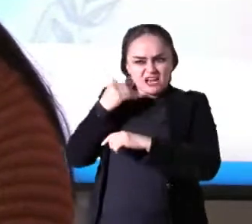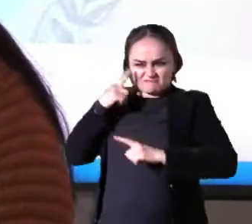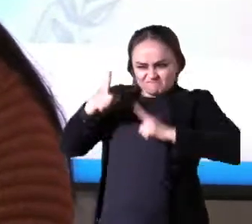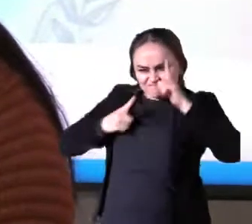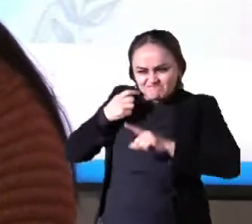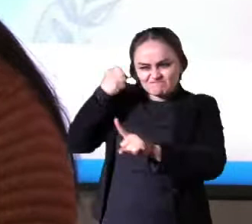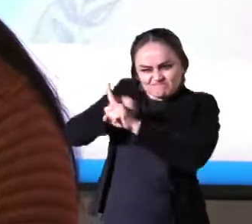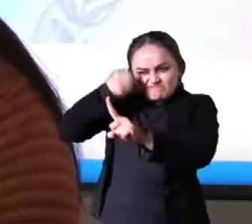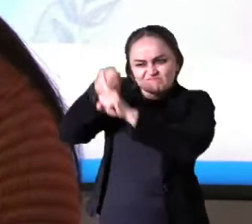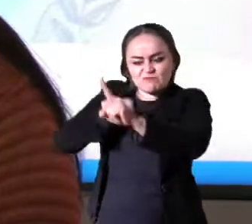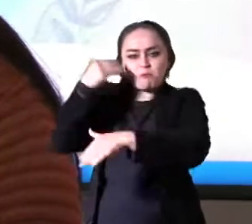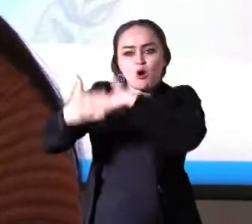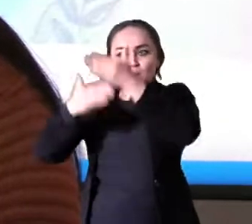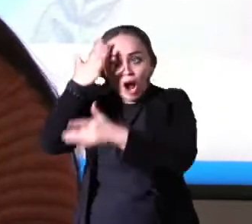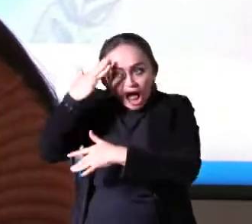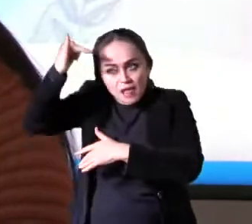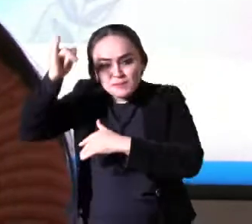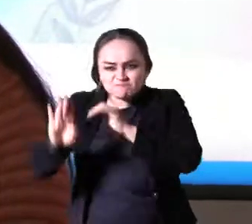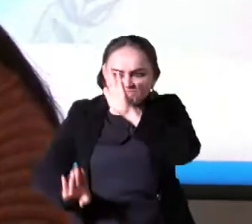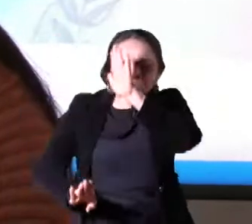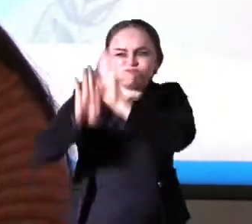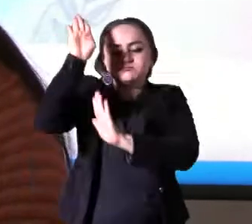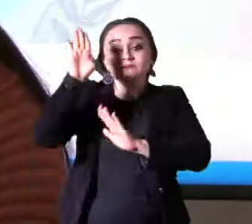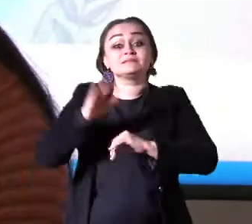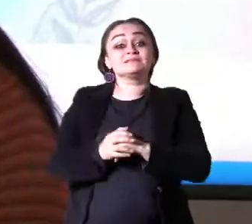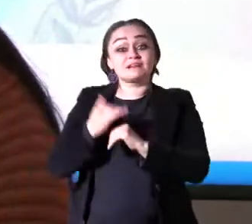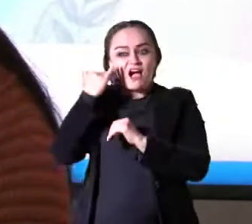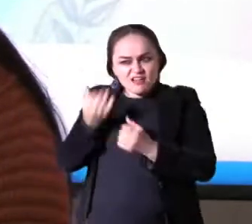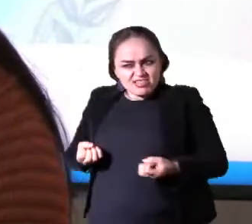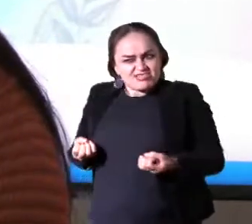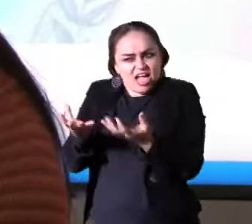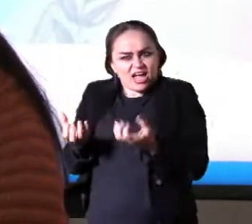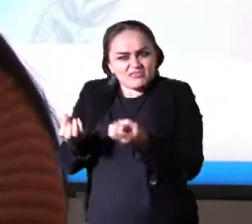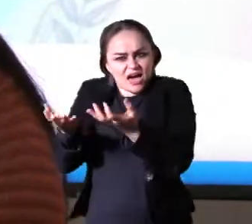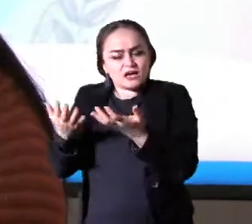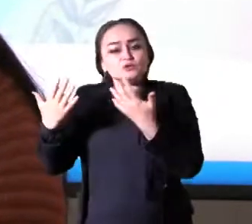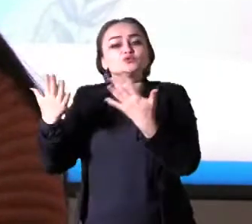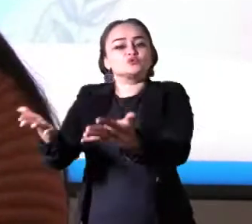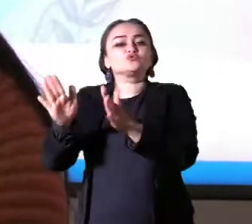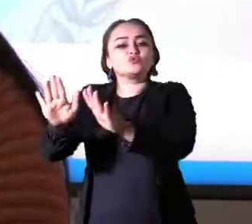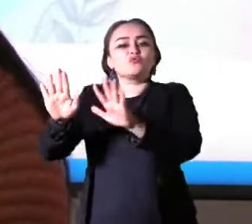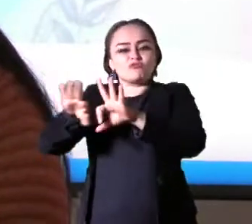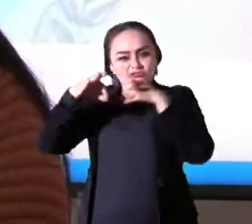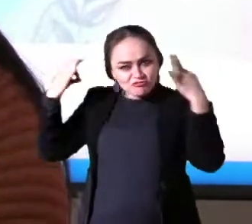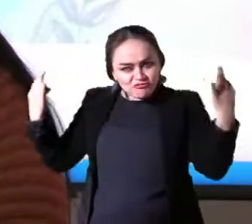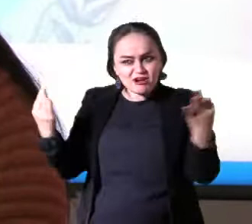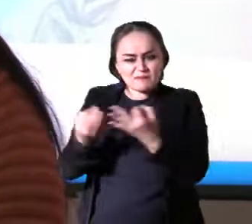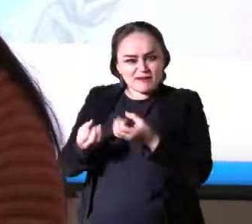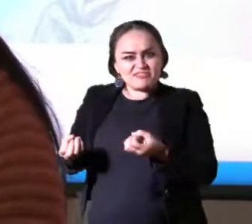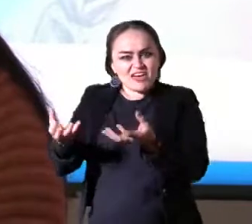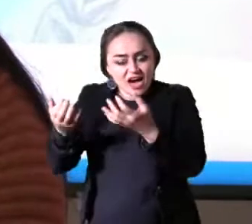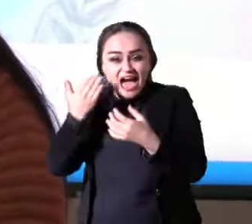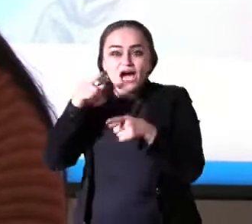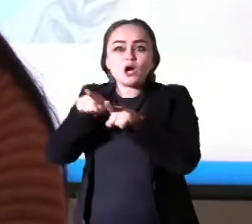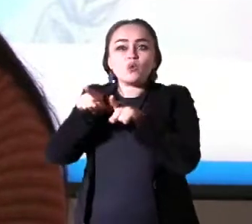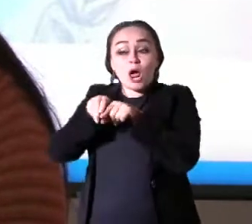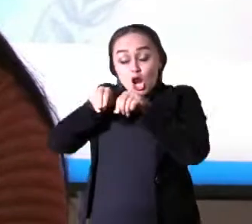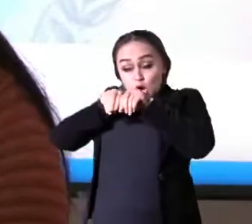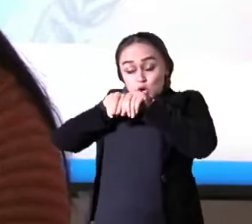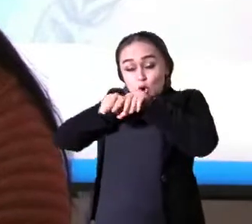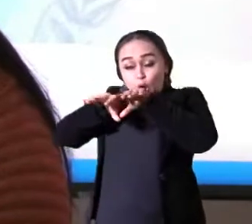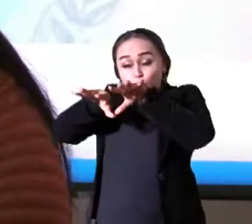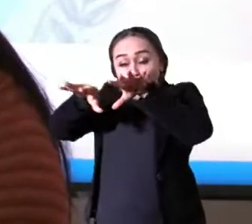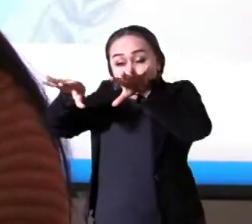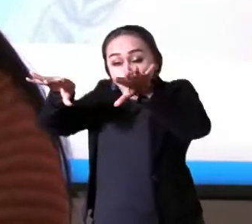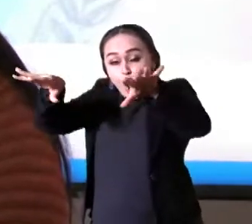convirtió en el eje fundamental de su familia el faro la guía en la